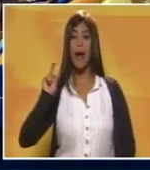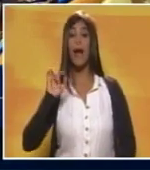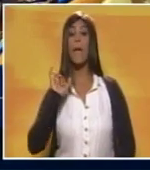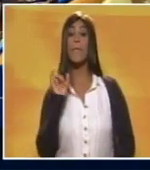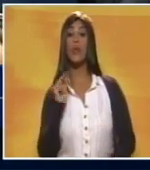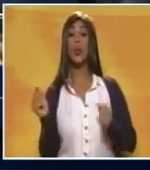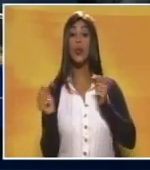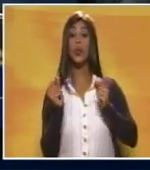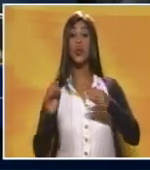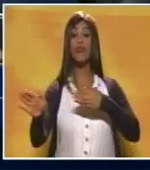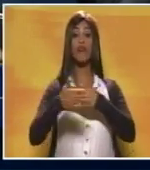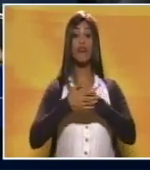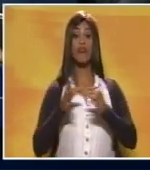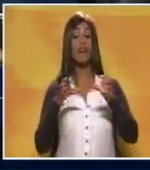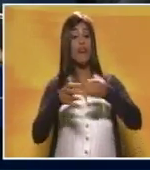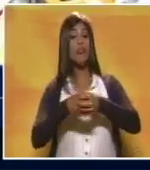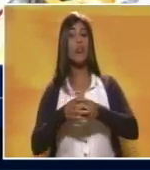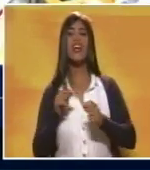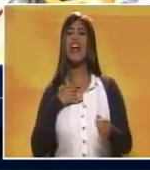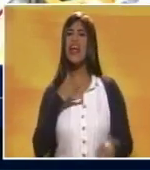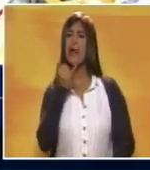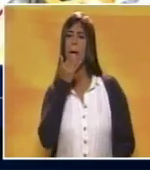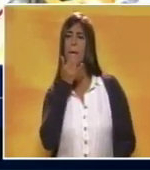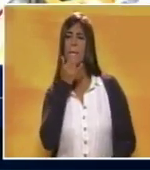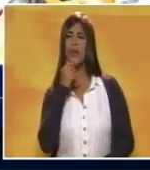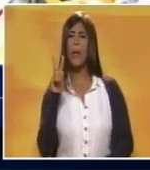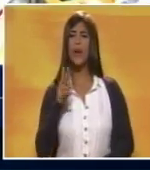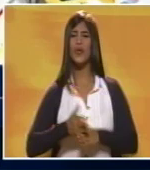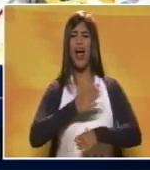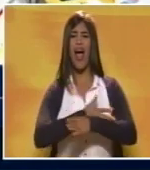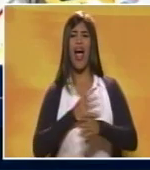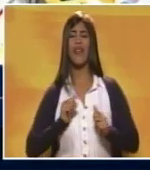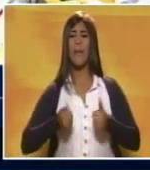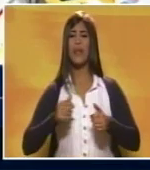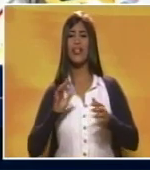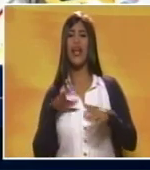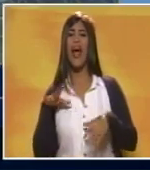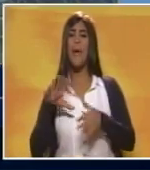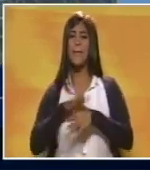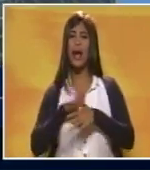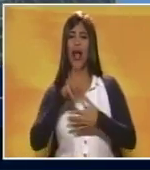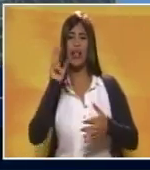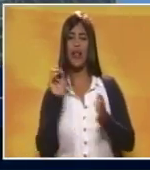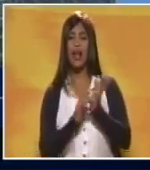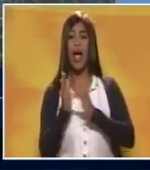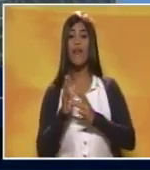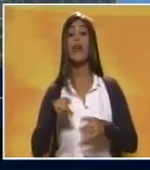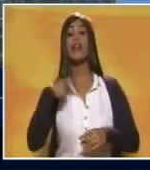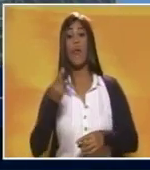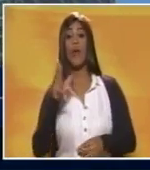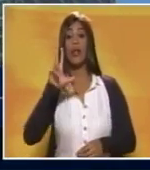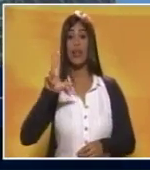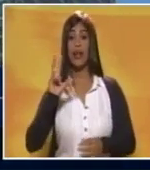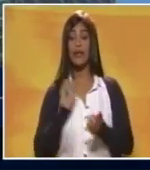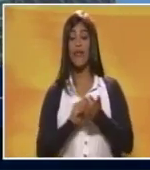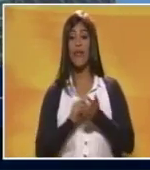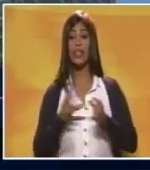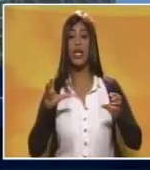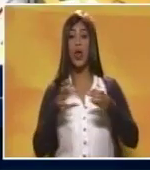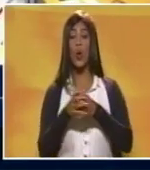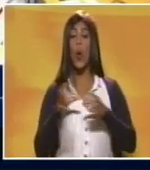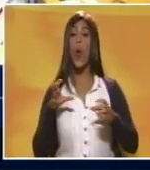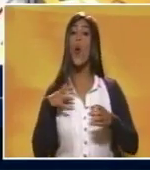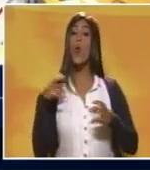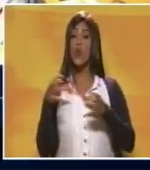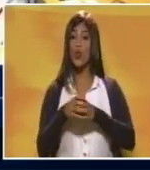discutir a puerta cerrada sobre lo que ha ocurrido en Venezuela desde el pasado 30 de abril y también sobre la tercera reunión del Grupo Internacional de Contacto